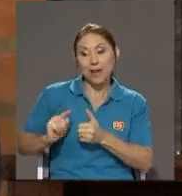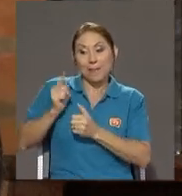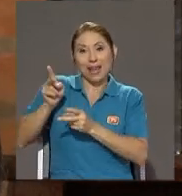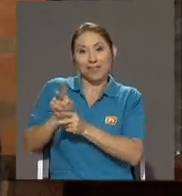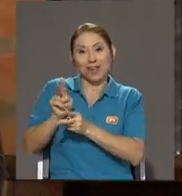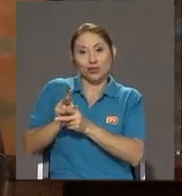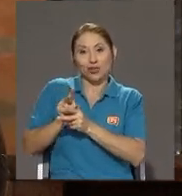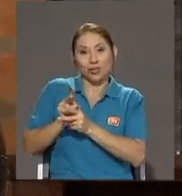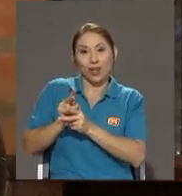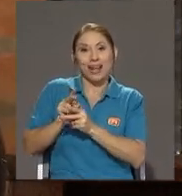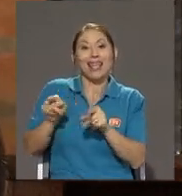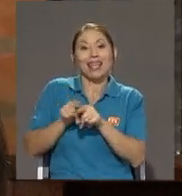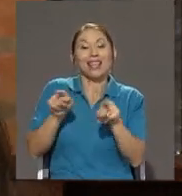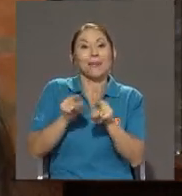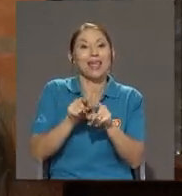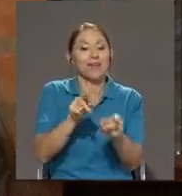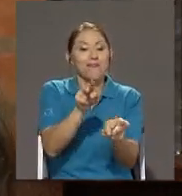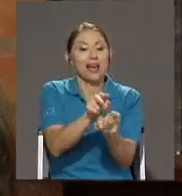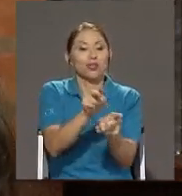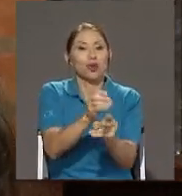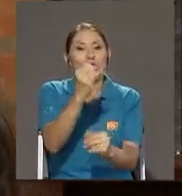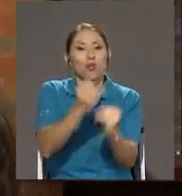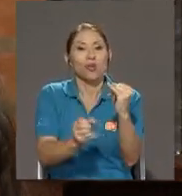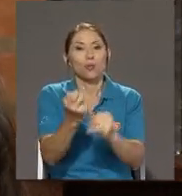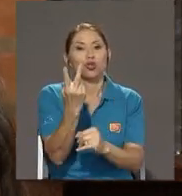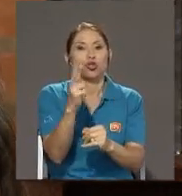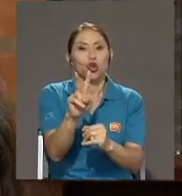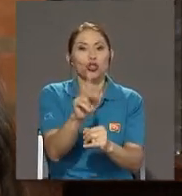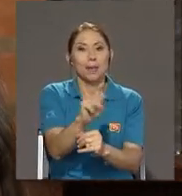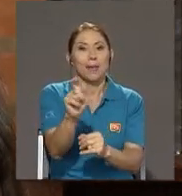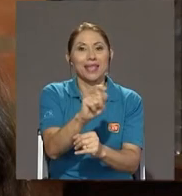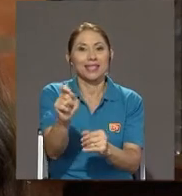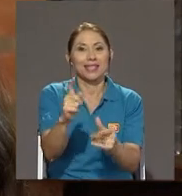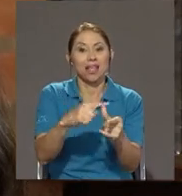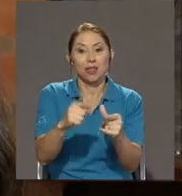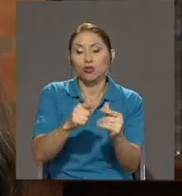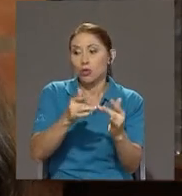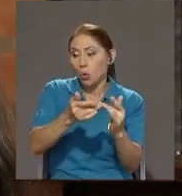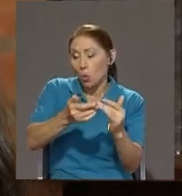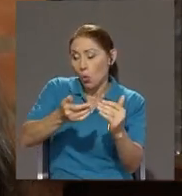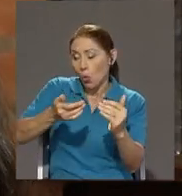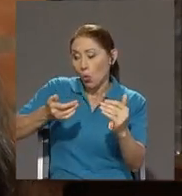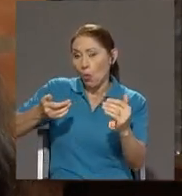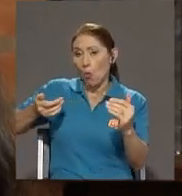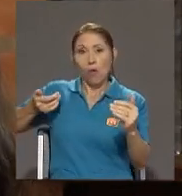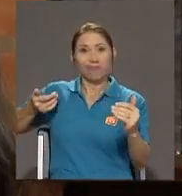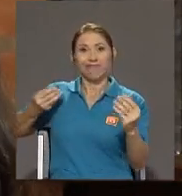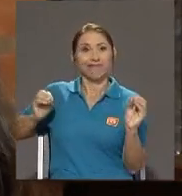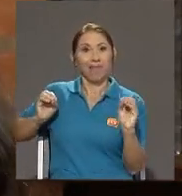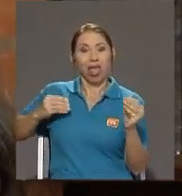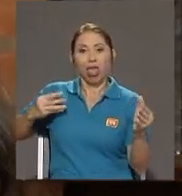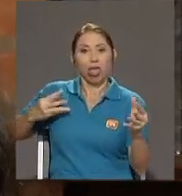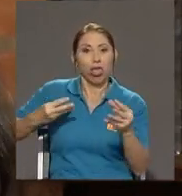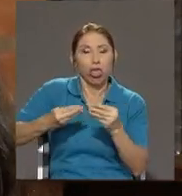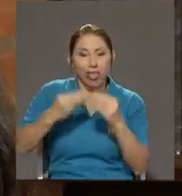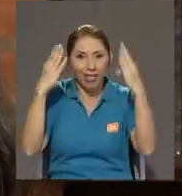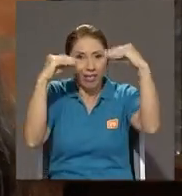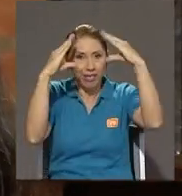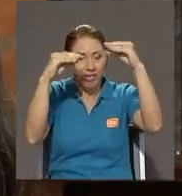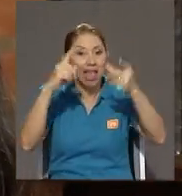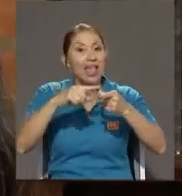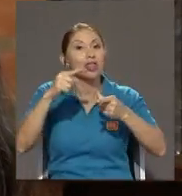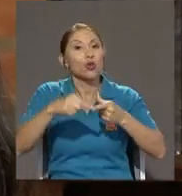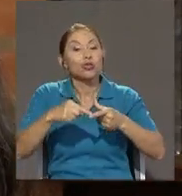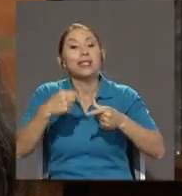últimos 12 meses. Entonces, realmente no se puede reconstruir el historial sexual. Eso quiere decir que la estimación